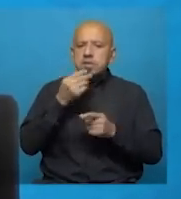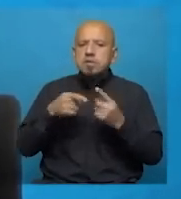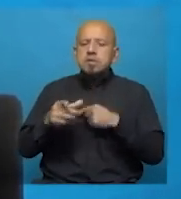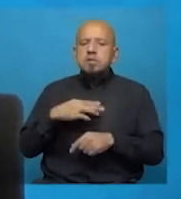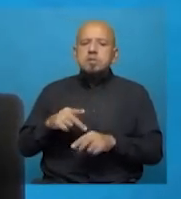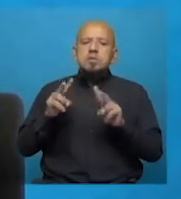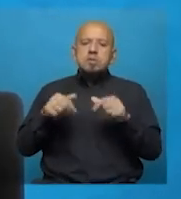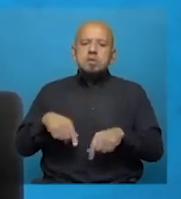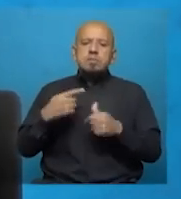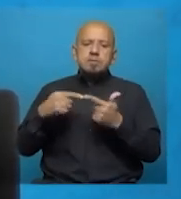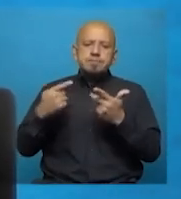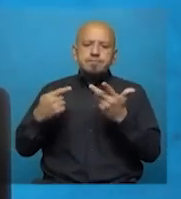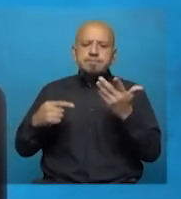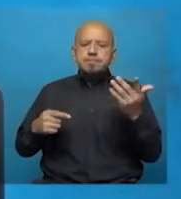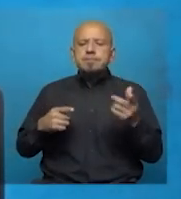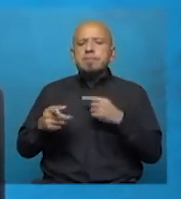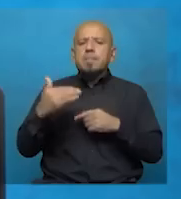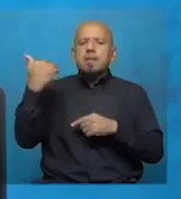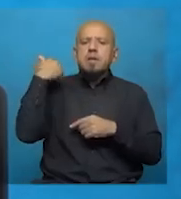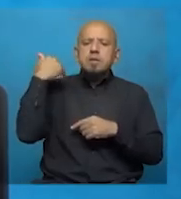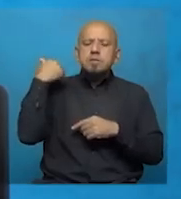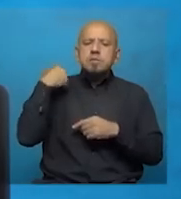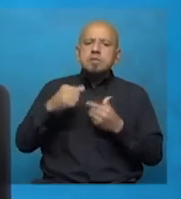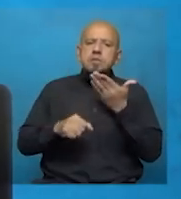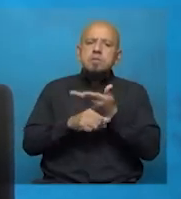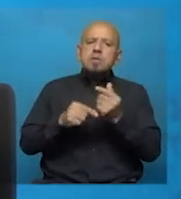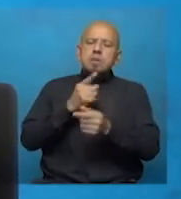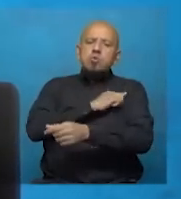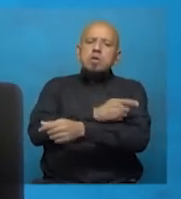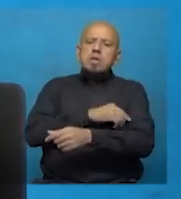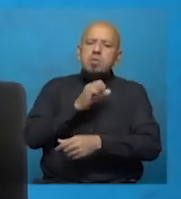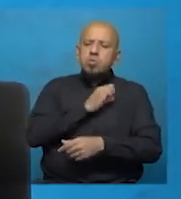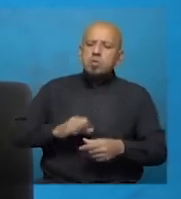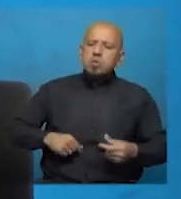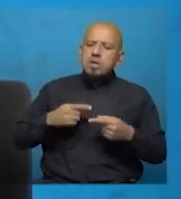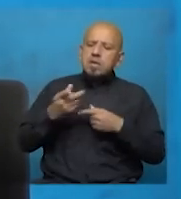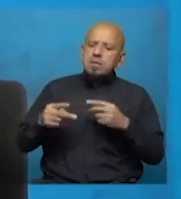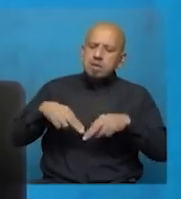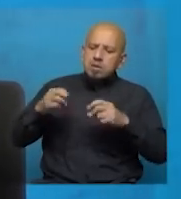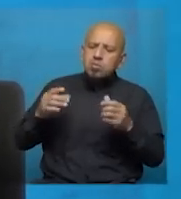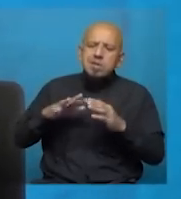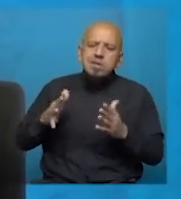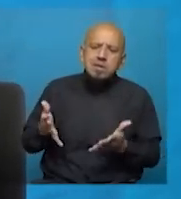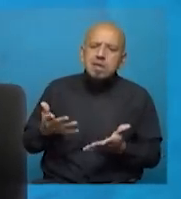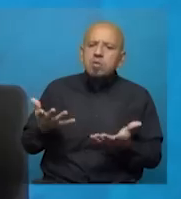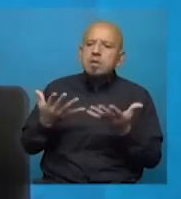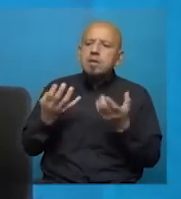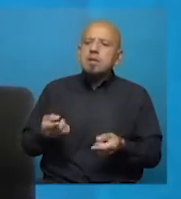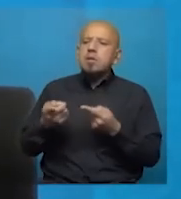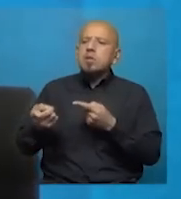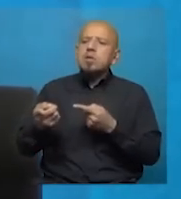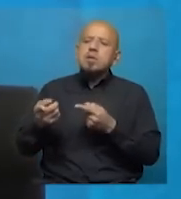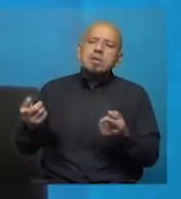montón de aspectos del caso Astesiano. Le piden al Ejecutivo que investigue. Concretamente, ¿qué es lo que buscan ustedes? ¿Qué es lo que